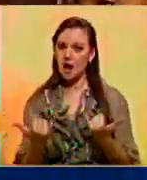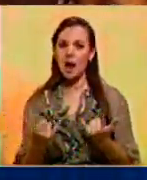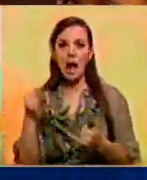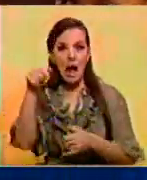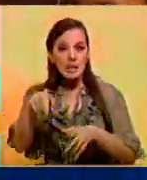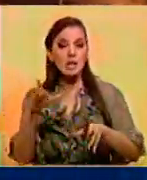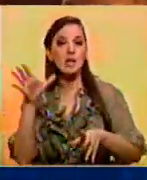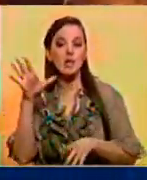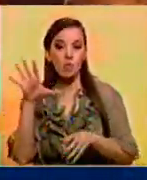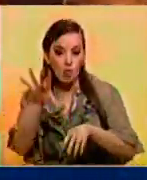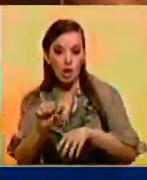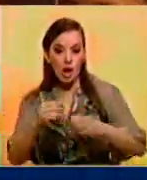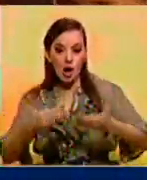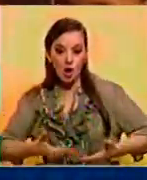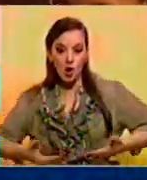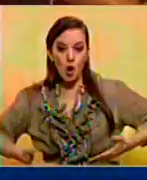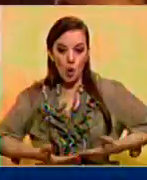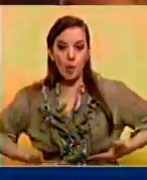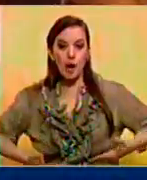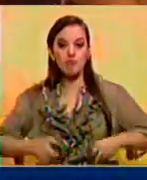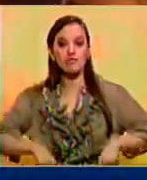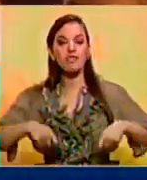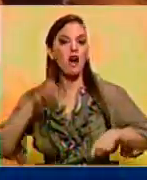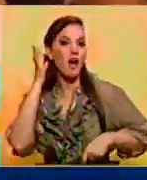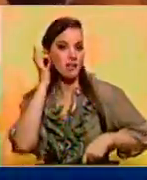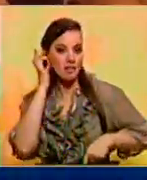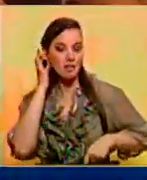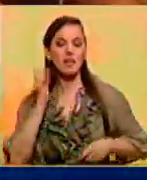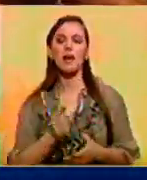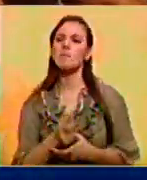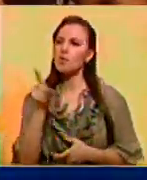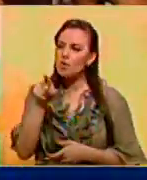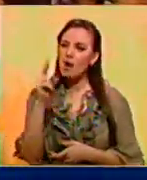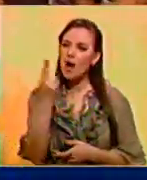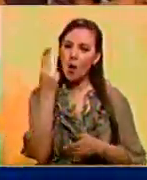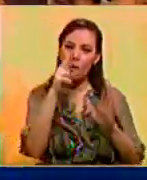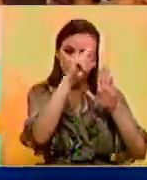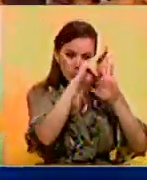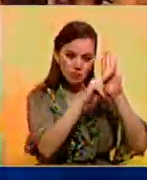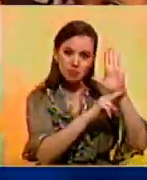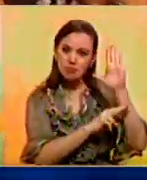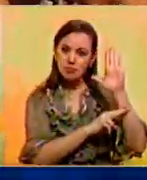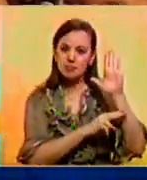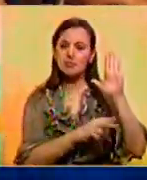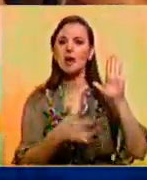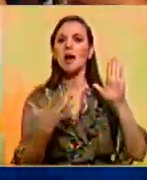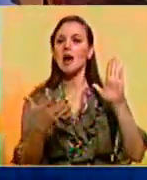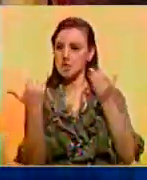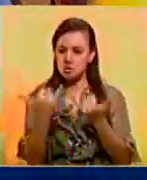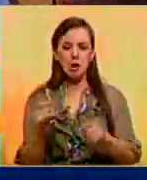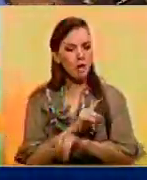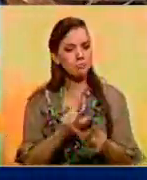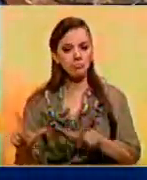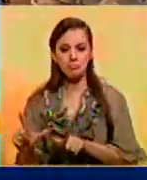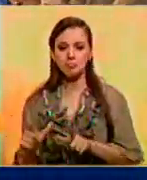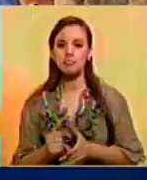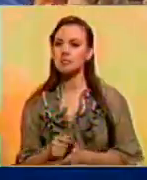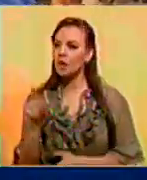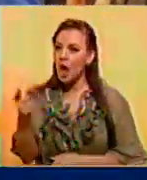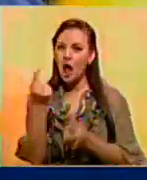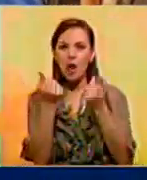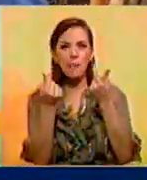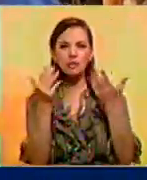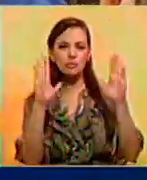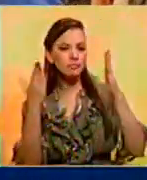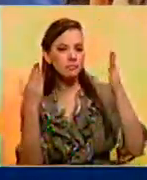aquí la farda y todo. ¿Y los útiles escolares cómo van? Todos ya. ¿Ya está todo listo? Ya está todo listo. ¿Y los precios cómo los ven en